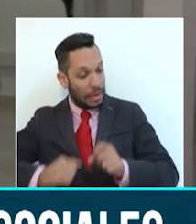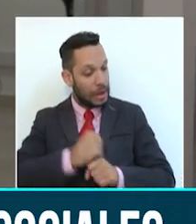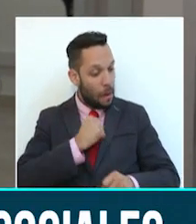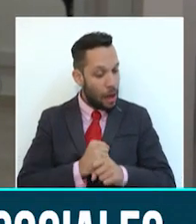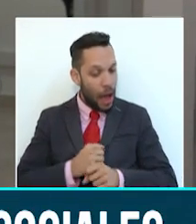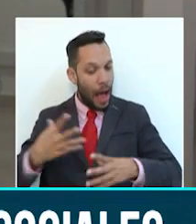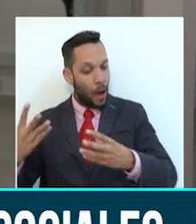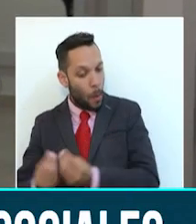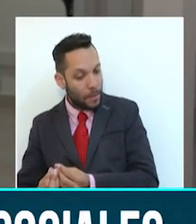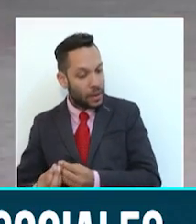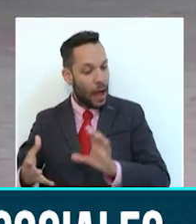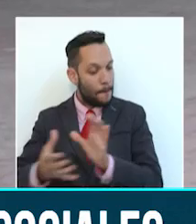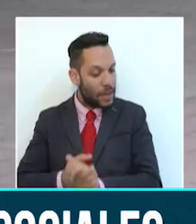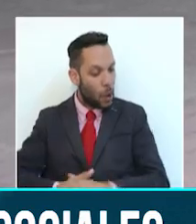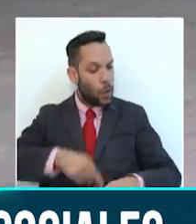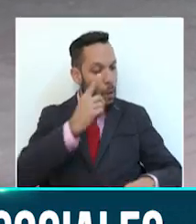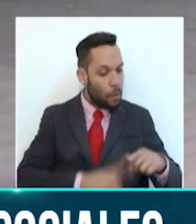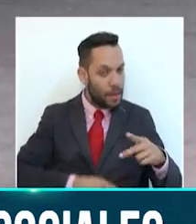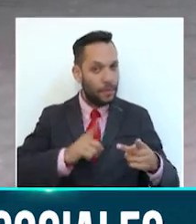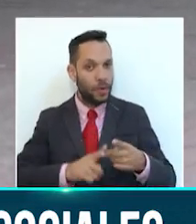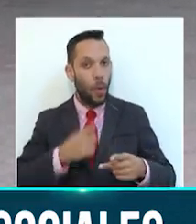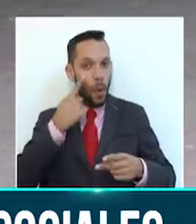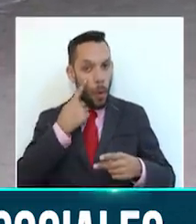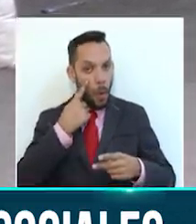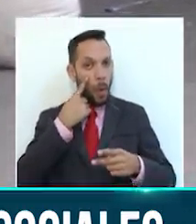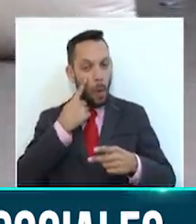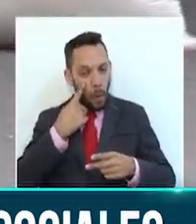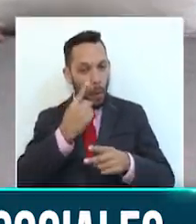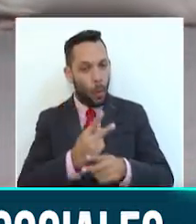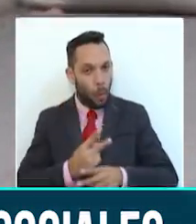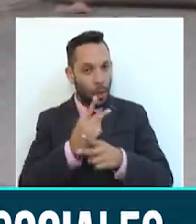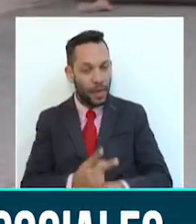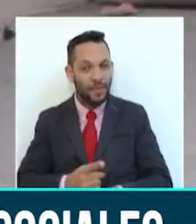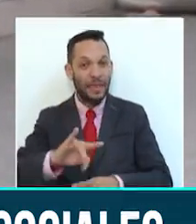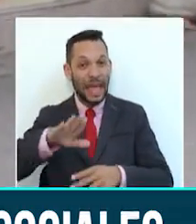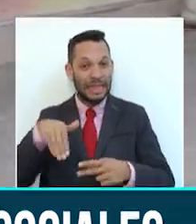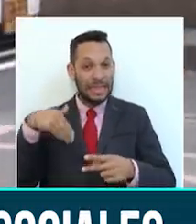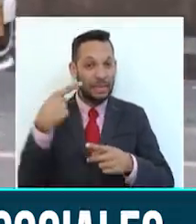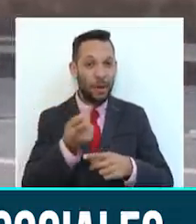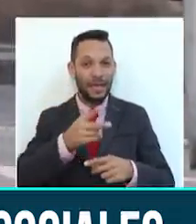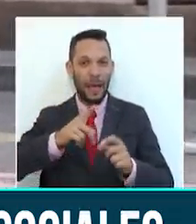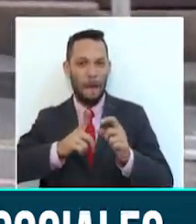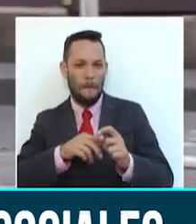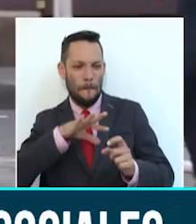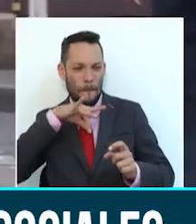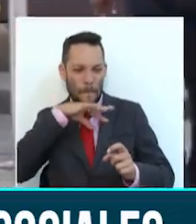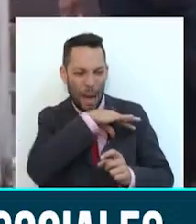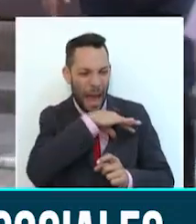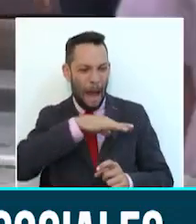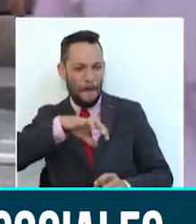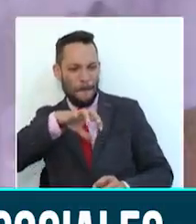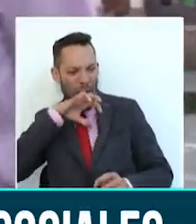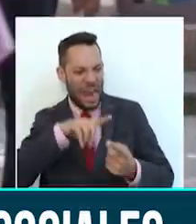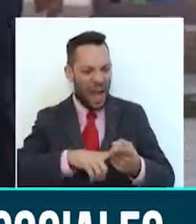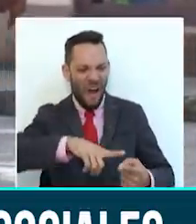ciertas amistades, ojo con esto. Pero ya adicionalmente, cuando comienza a haber una agresión verbal, usted no está bonita, usted